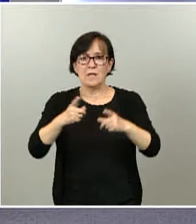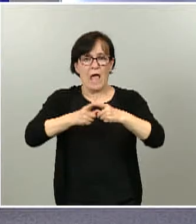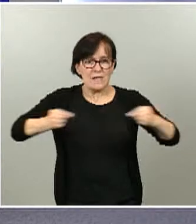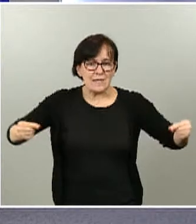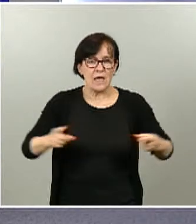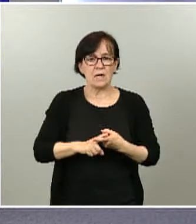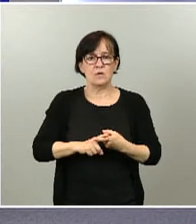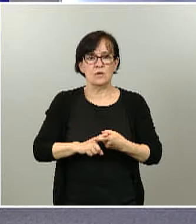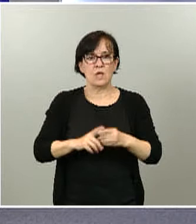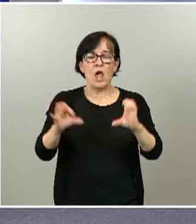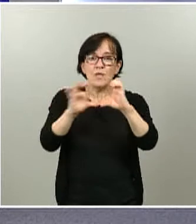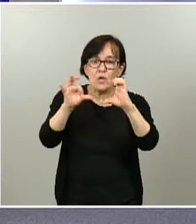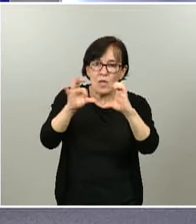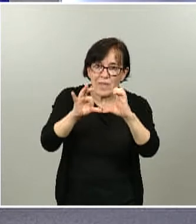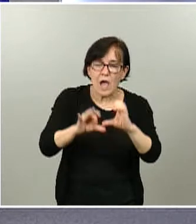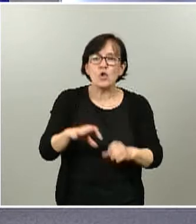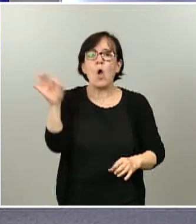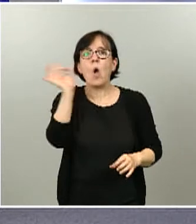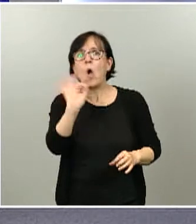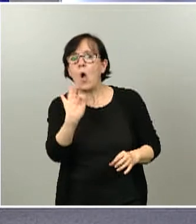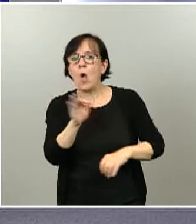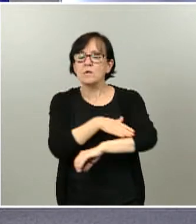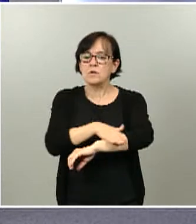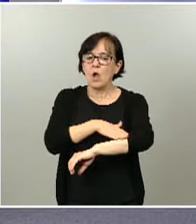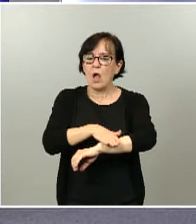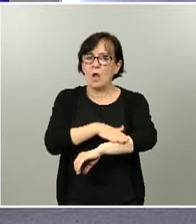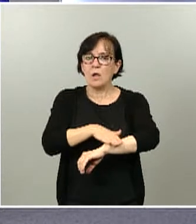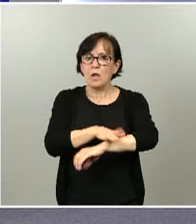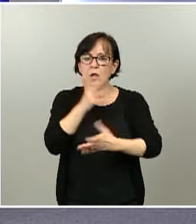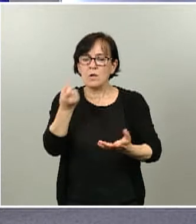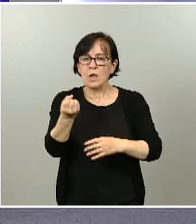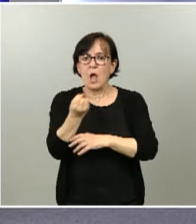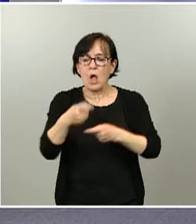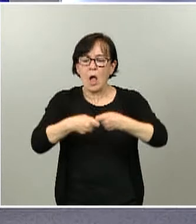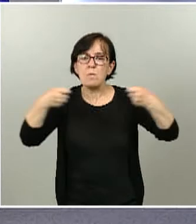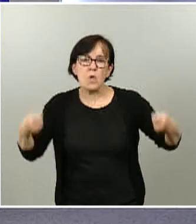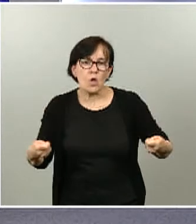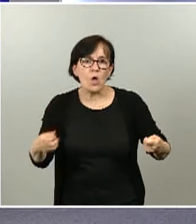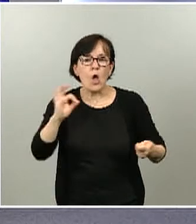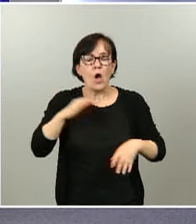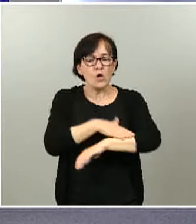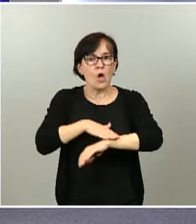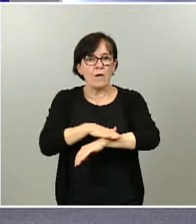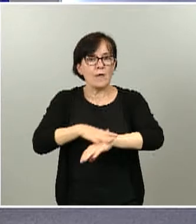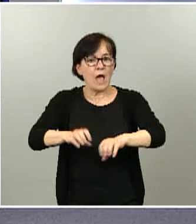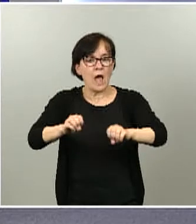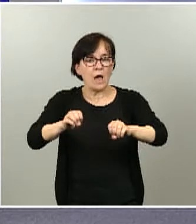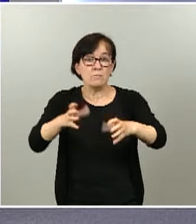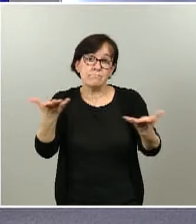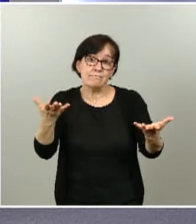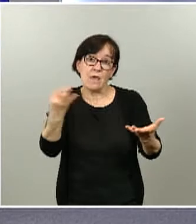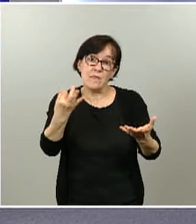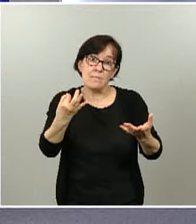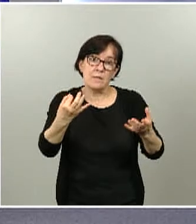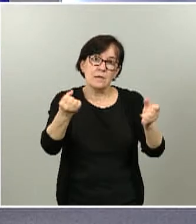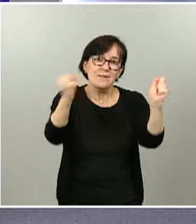Ciudadanos, o el Gobierno, en el apoyo de la prórroga, o el Gobierno se verá obligado a renunciar a alguno de ellos para conseguir